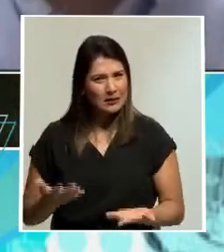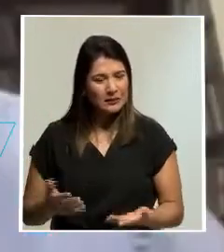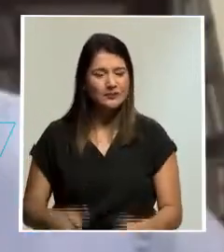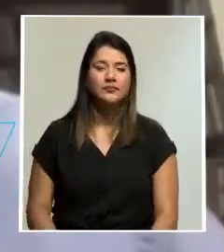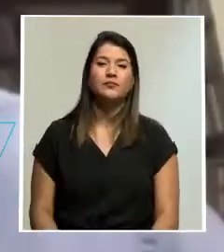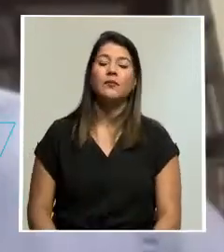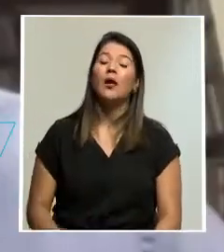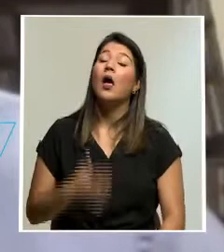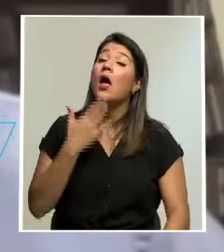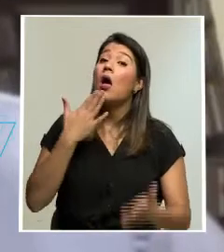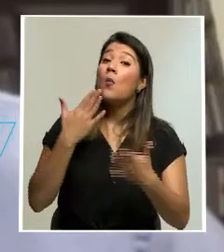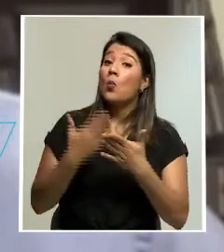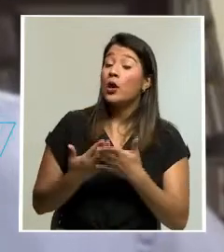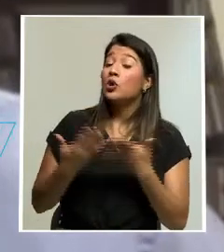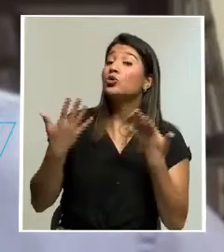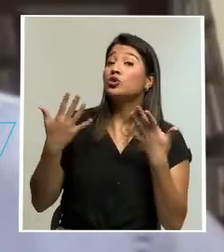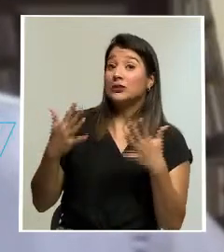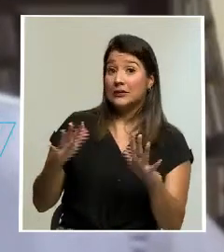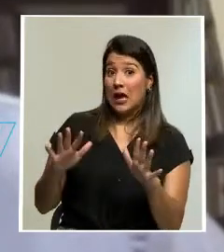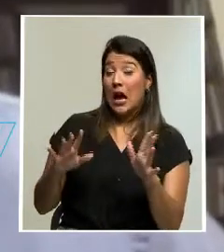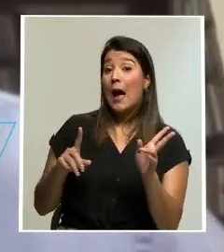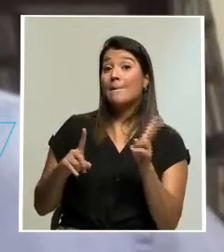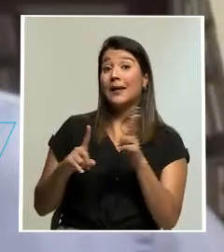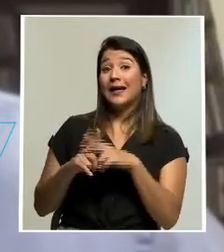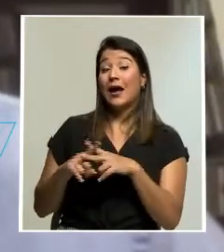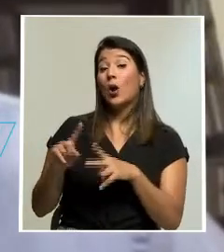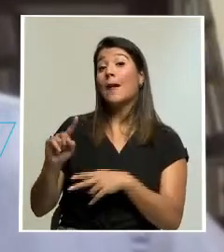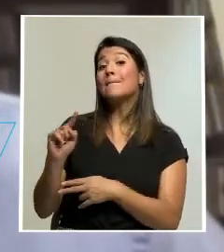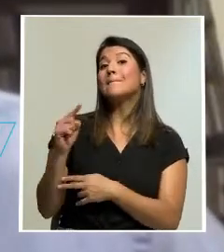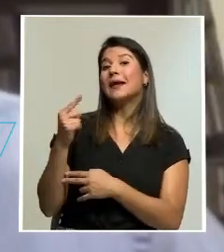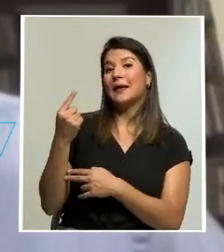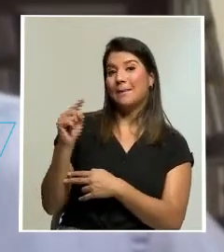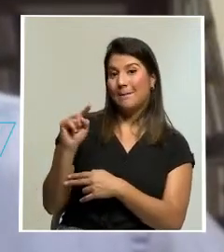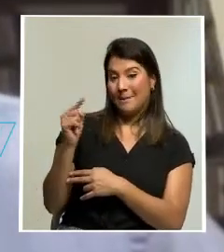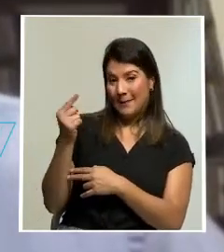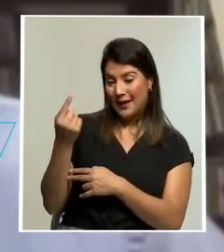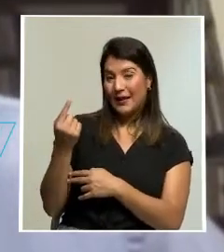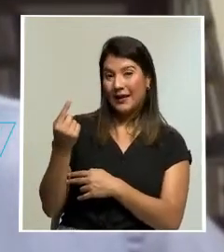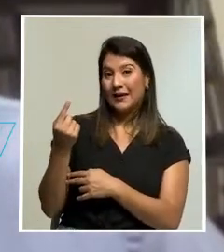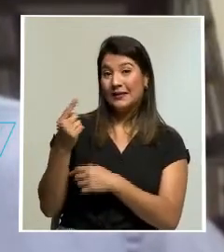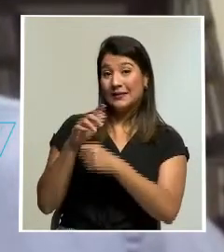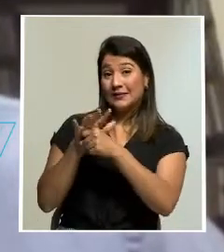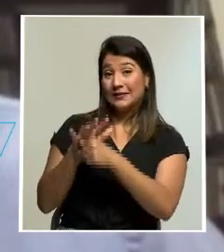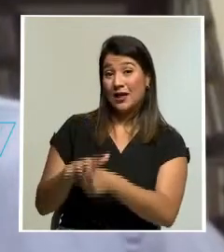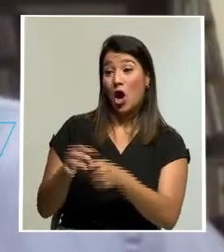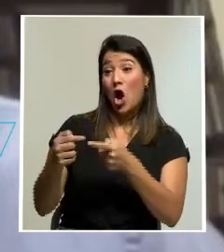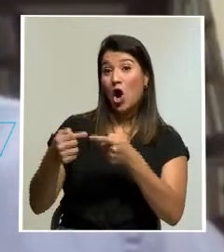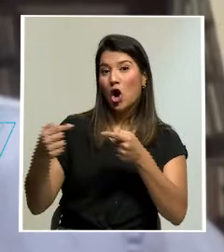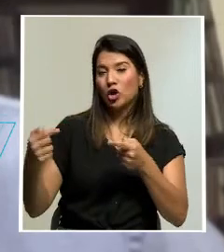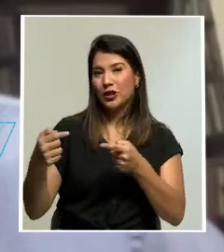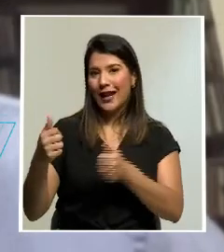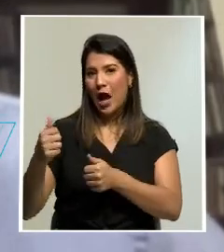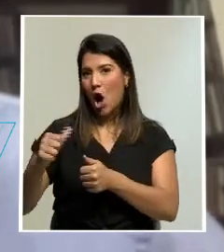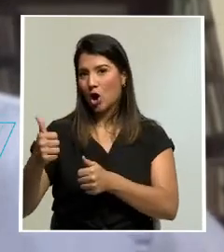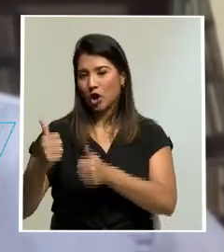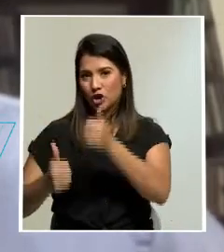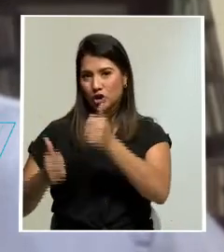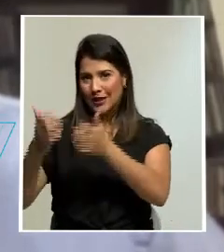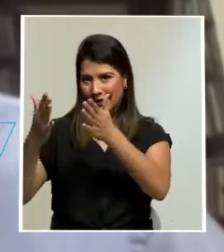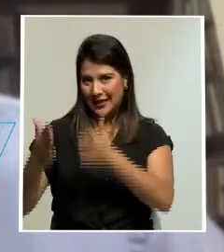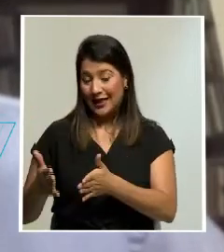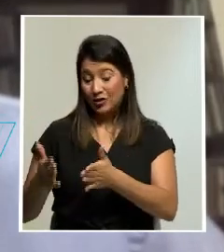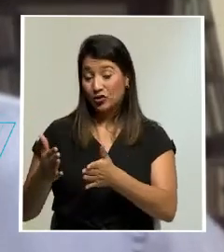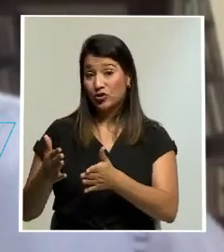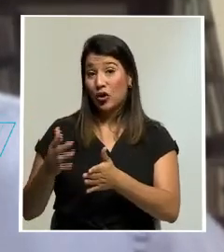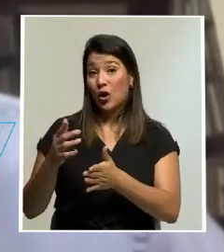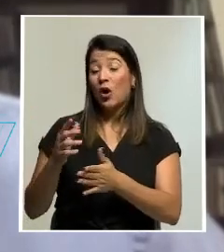Bueno, ya de hecho aplicaron el primer acto, el primer zarpazo contra la competencia política, que fue la